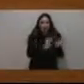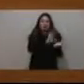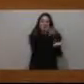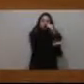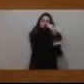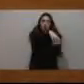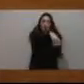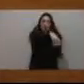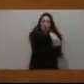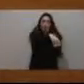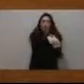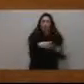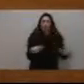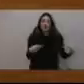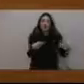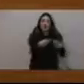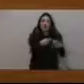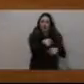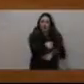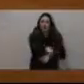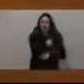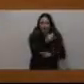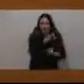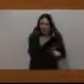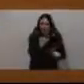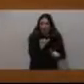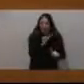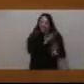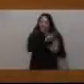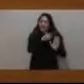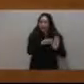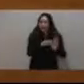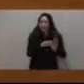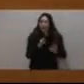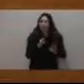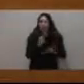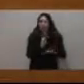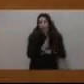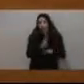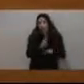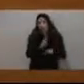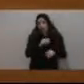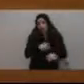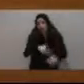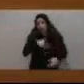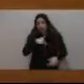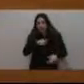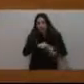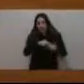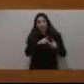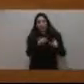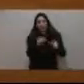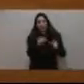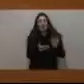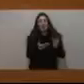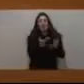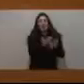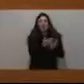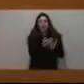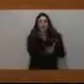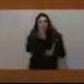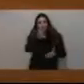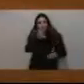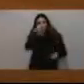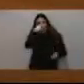en el Musel. Segundo, la Junta General del Principado de Asturias debe instar al Consejo Asturias a